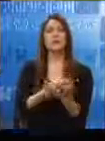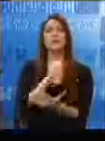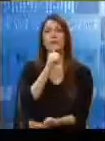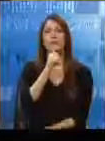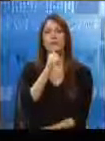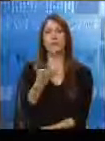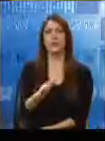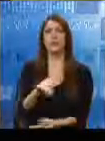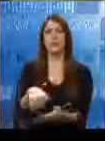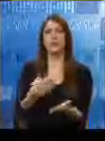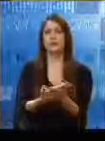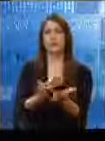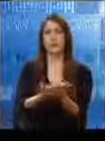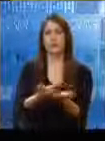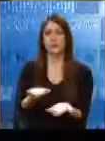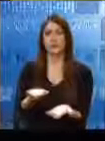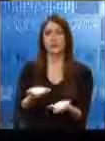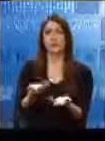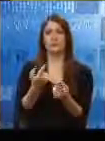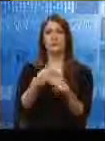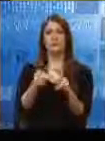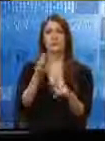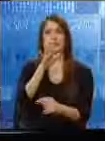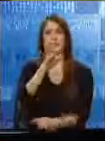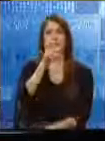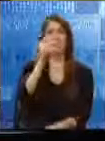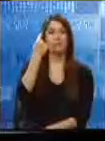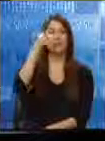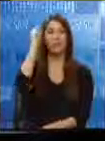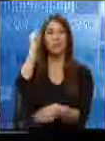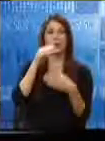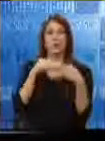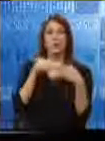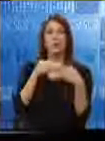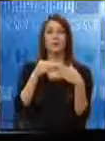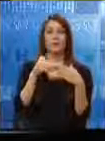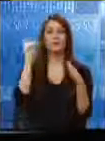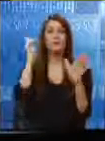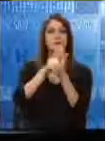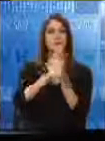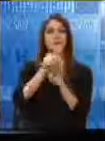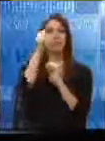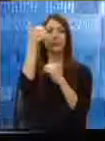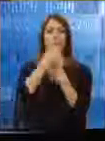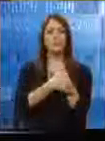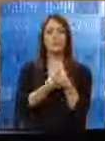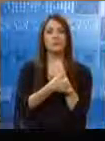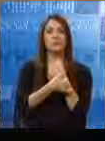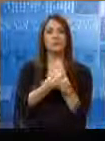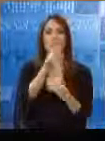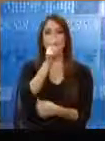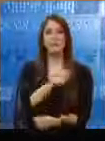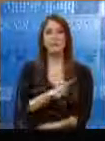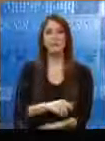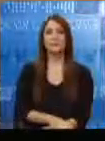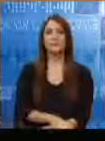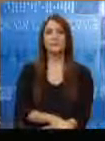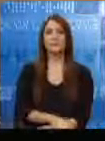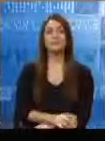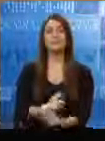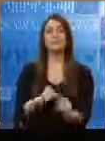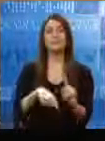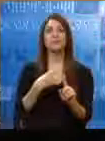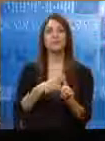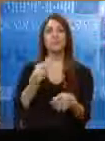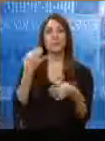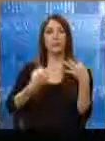información que corrobora un movimiento de 53 millones de dólares con cuentas vinculadas al señor Pareja Cordero. Agregó que los requeridos por